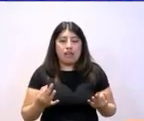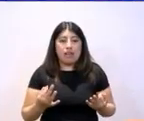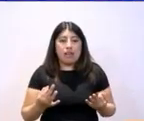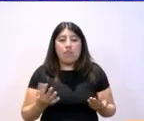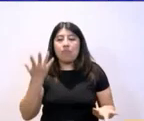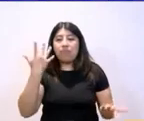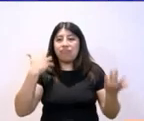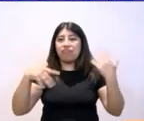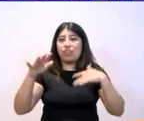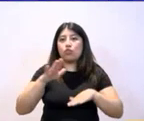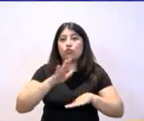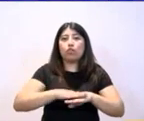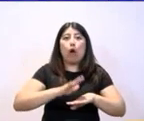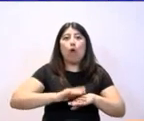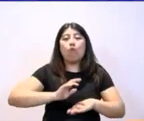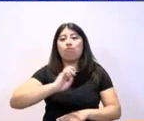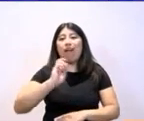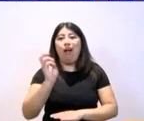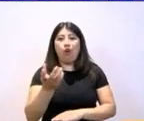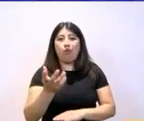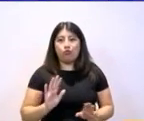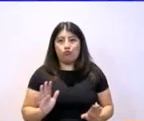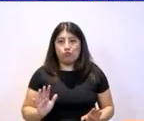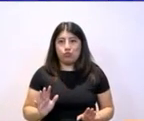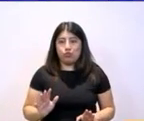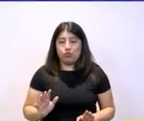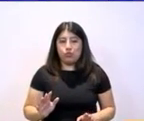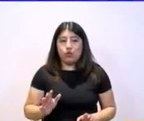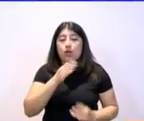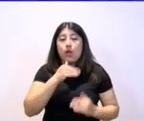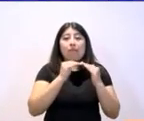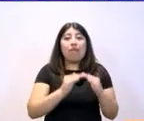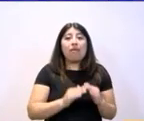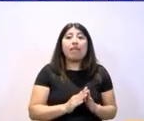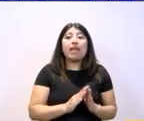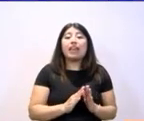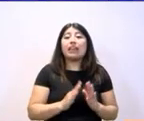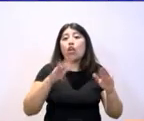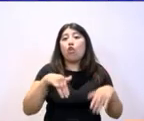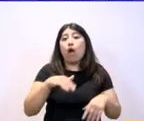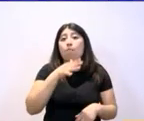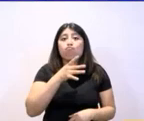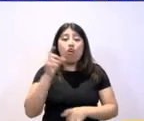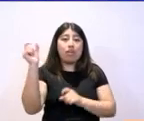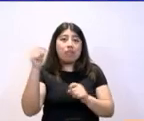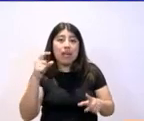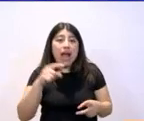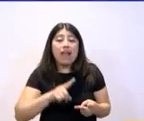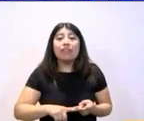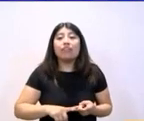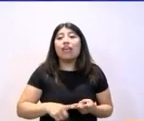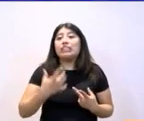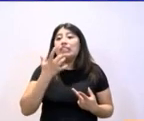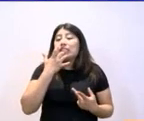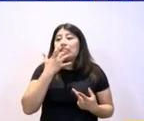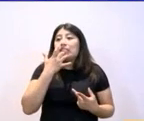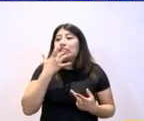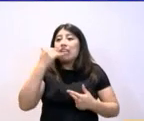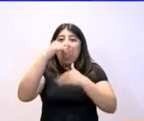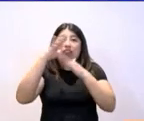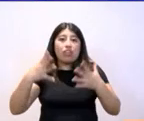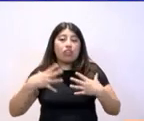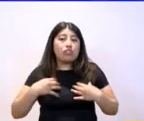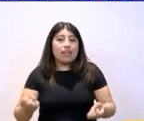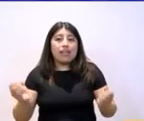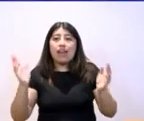balones fuera. La culpa de que no haya vivienda adecuada lo tienen las personas migrantes, la culpa de que no haya una atención